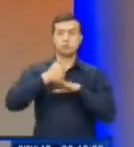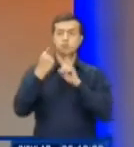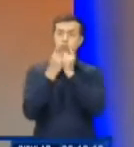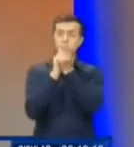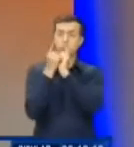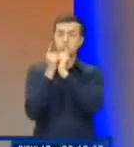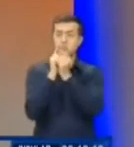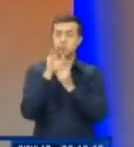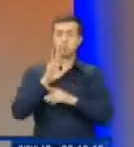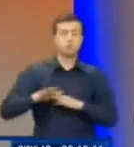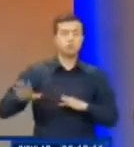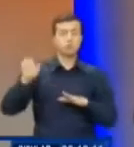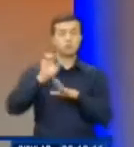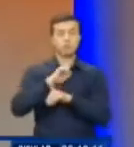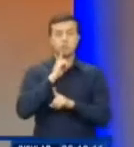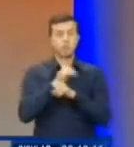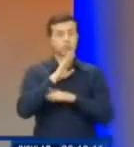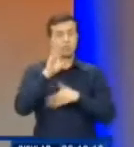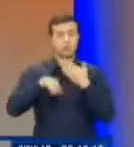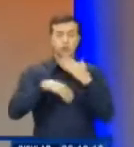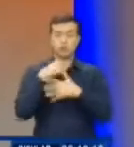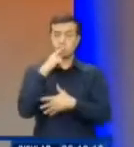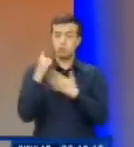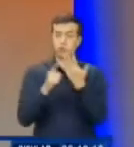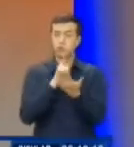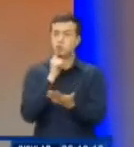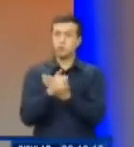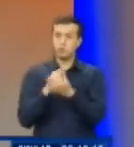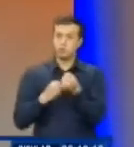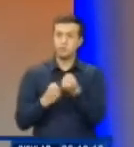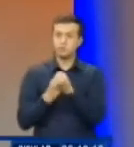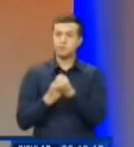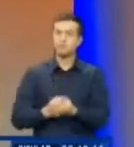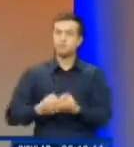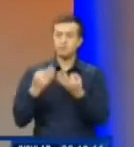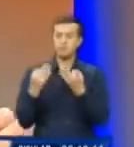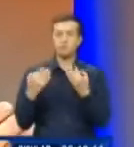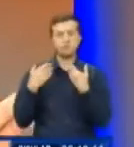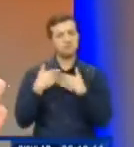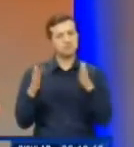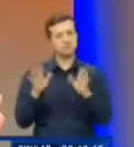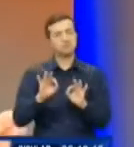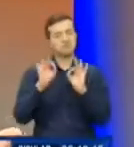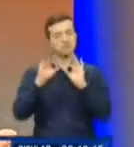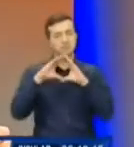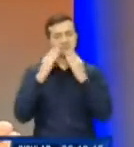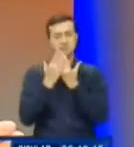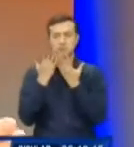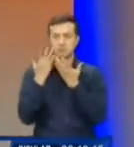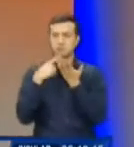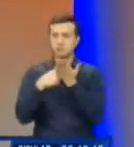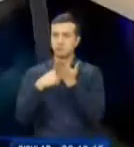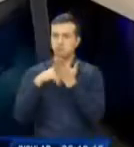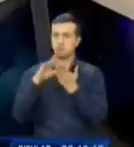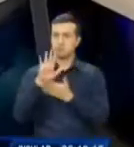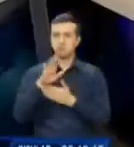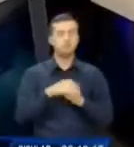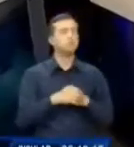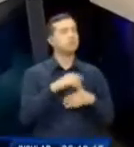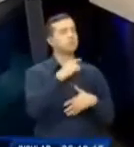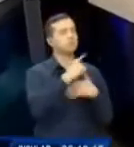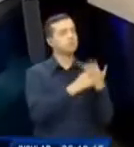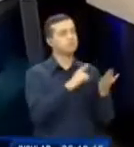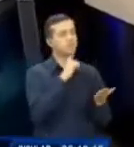realizado a nivel nacional es decir todos esos elementos contribuyen y hay la apertura suficiente de la comisión para recorrer a lo puntual